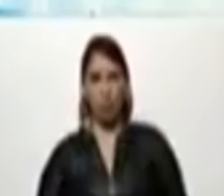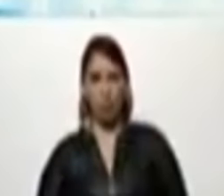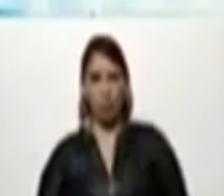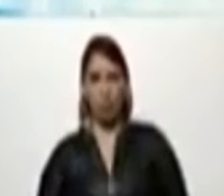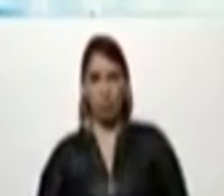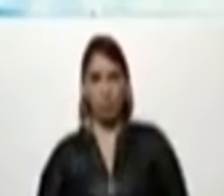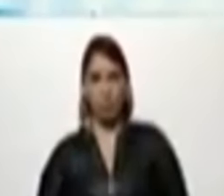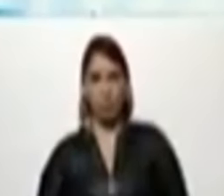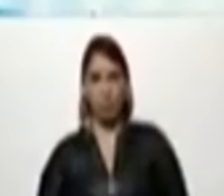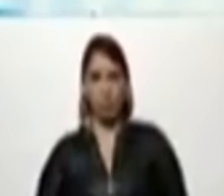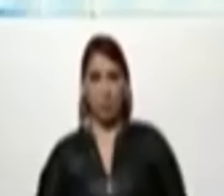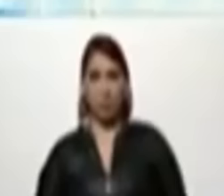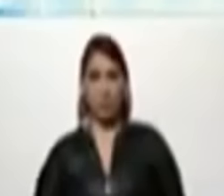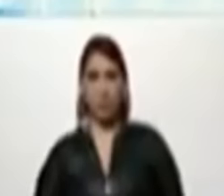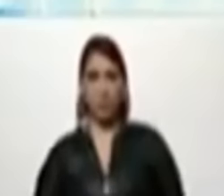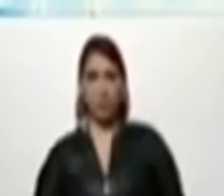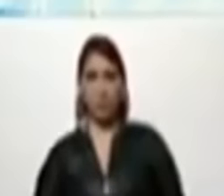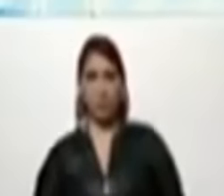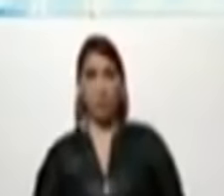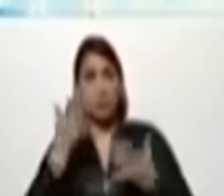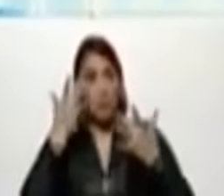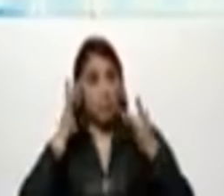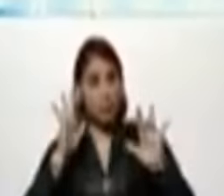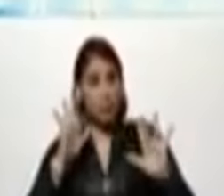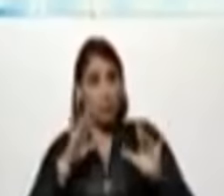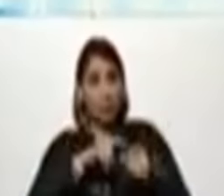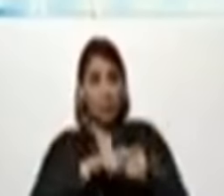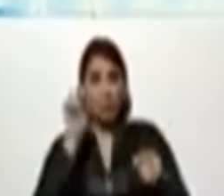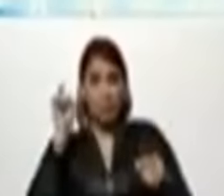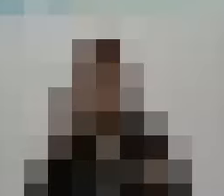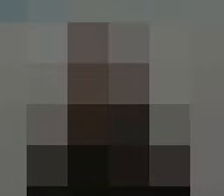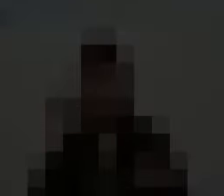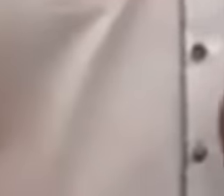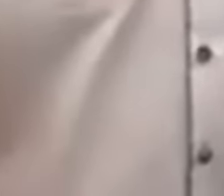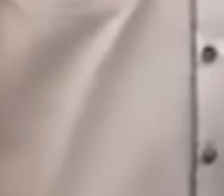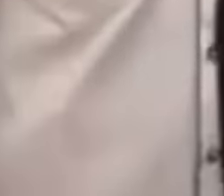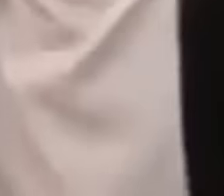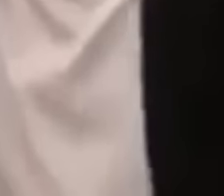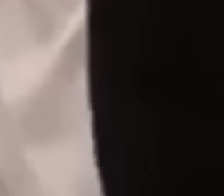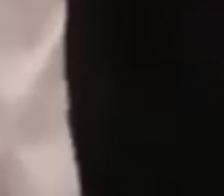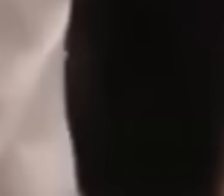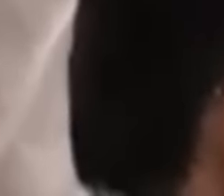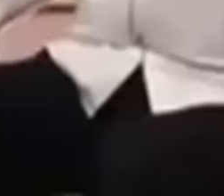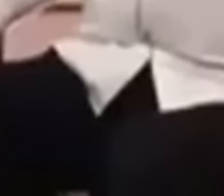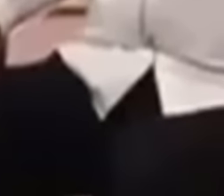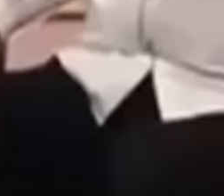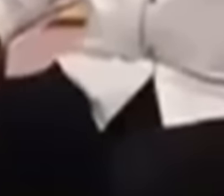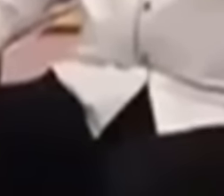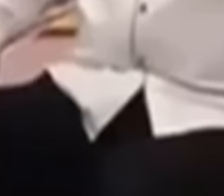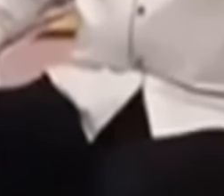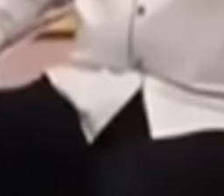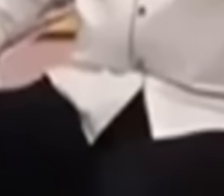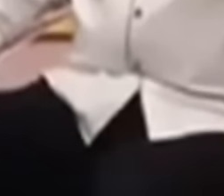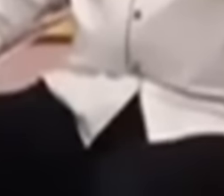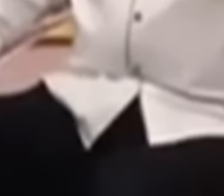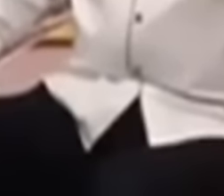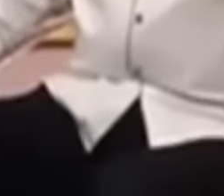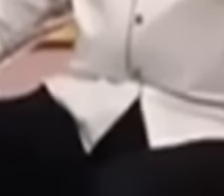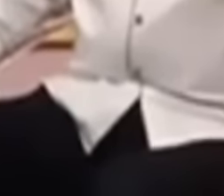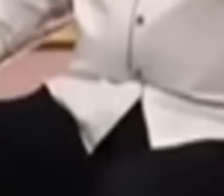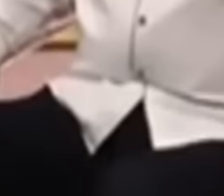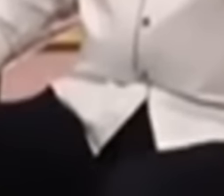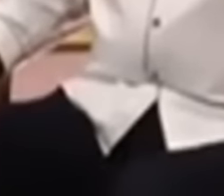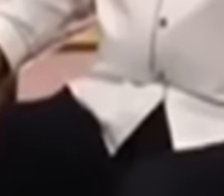y que supuestamente le llegaron a dar, y no solamente eran la gente, señores, sino que también Petro y Lula ahora habrían dicho que podían